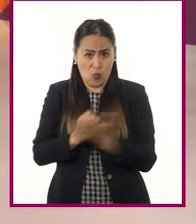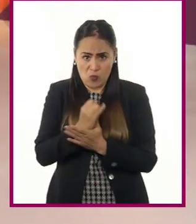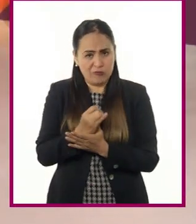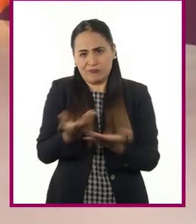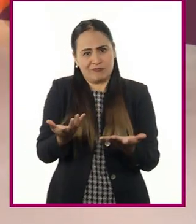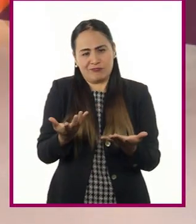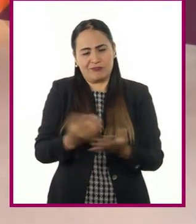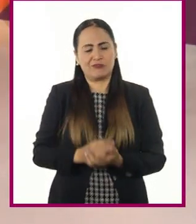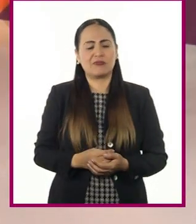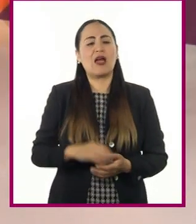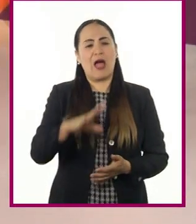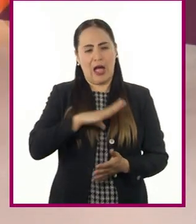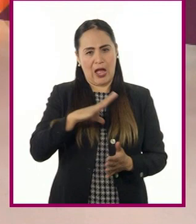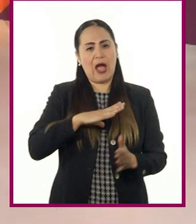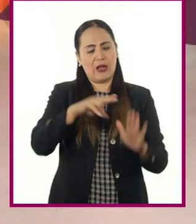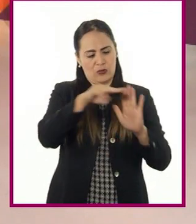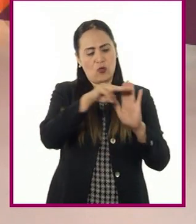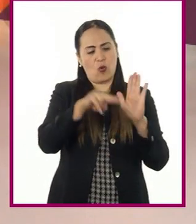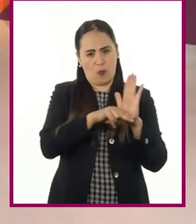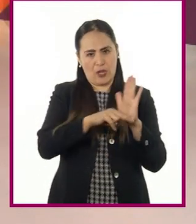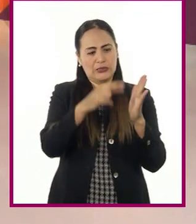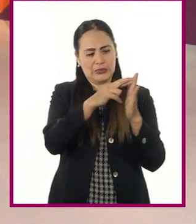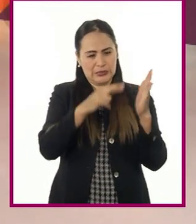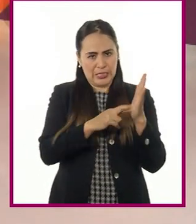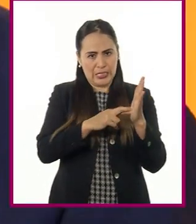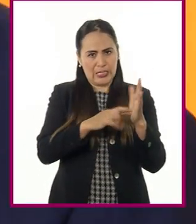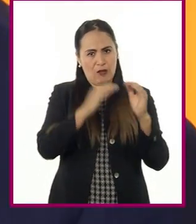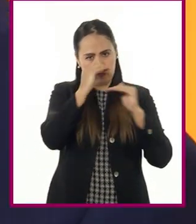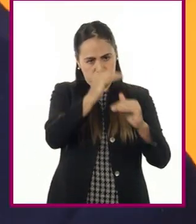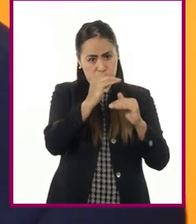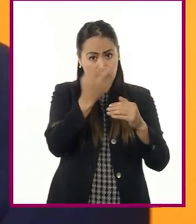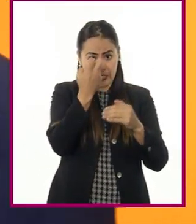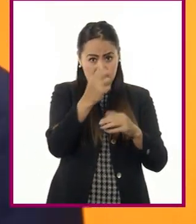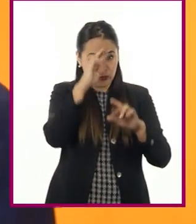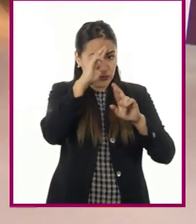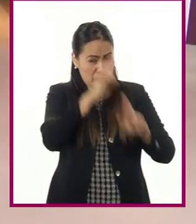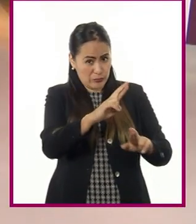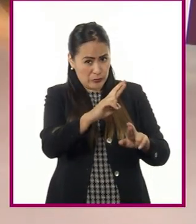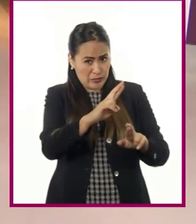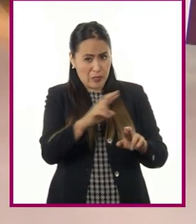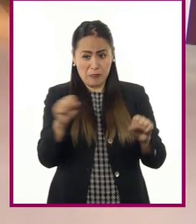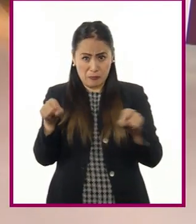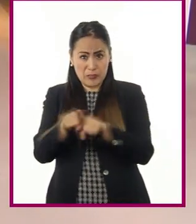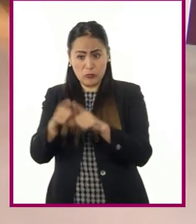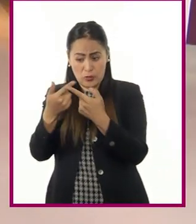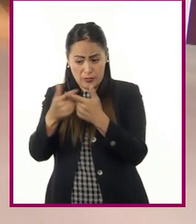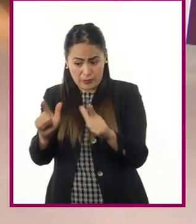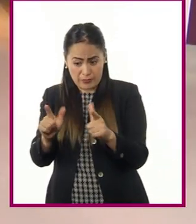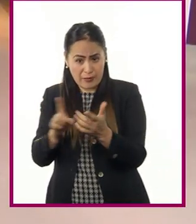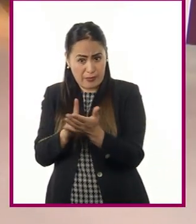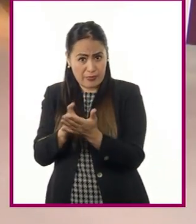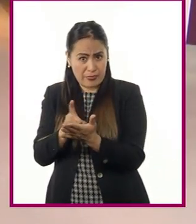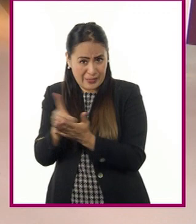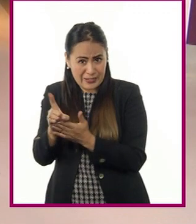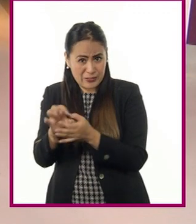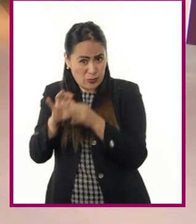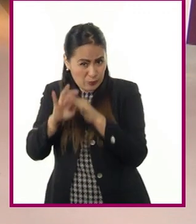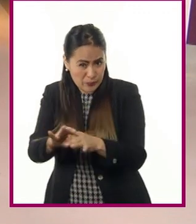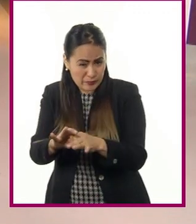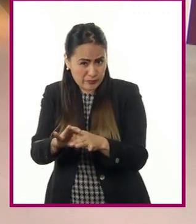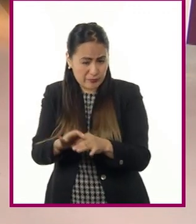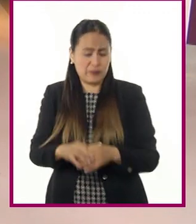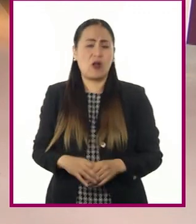Hablemos de normas. ¿Respetar las reglas o límites tiene alguna relación con el derecho de la libertad? ¿Qué sucede